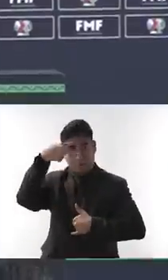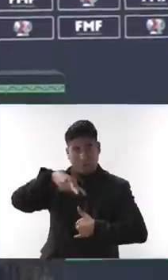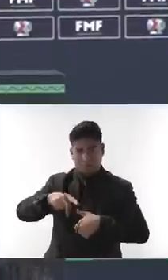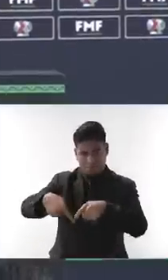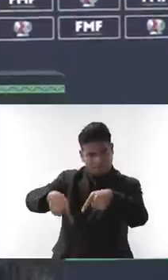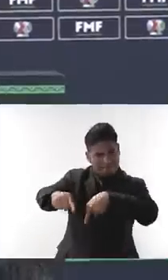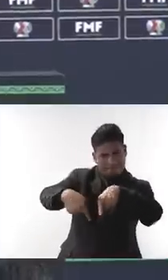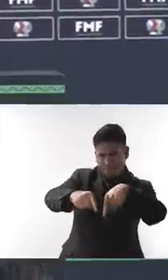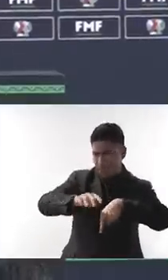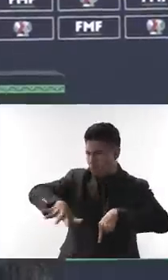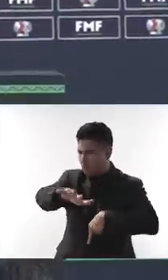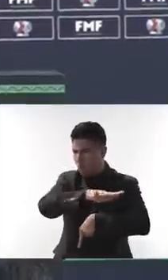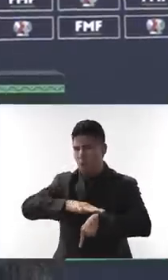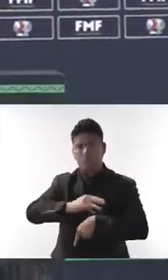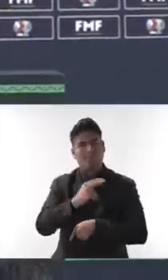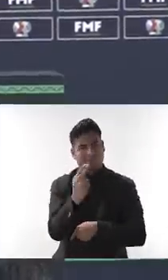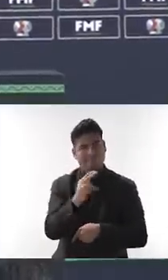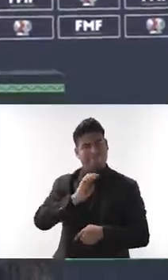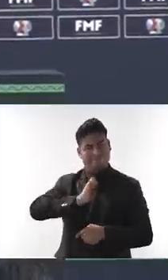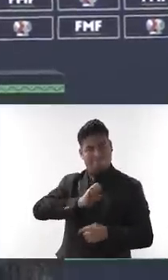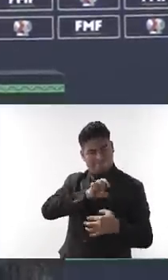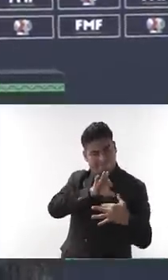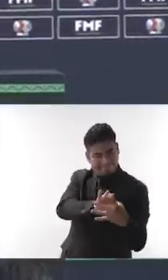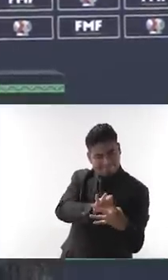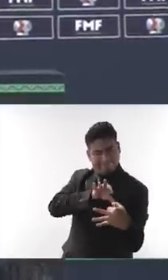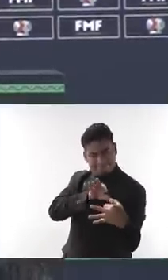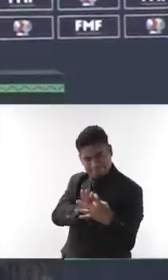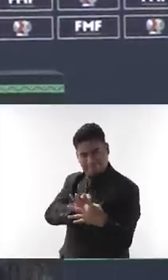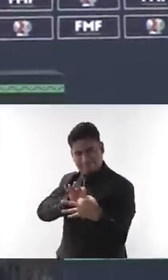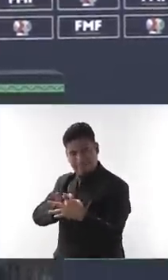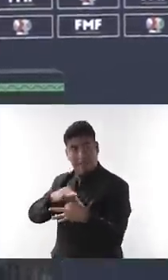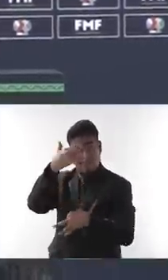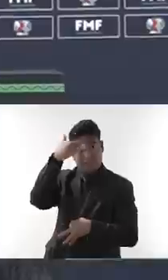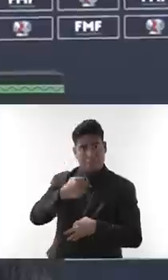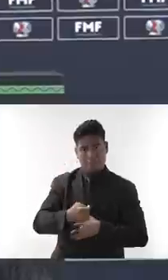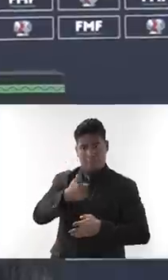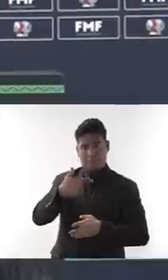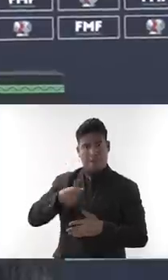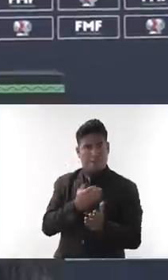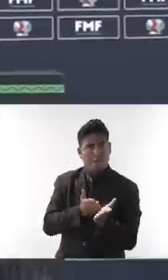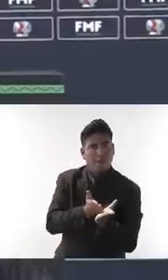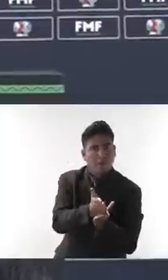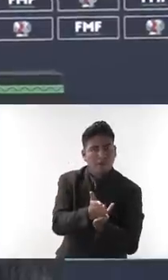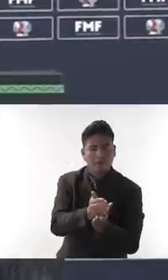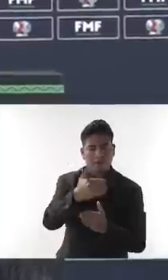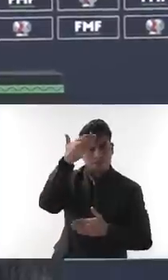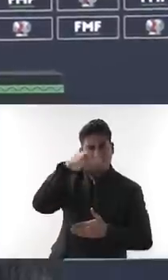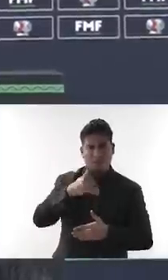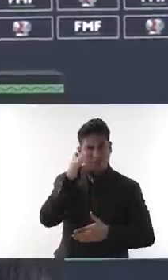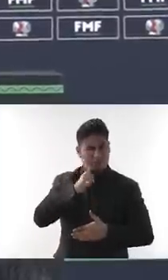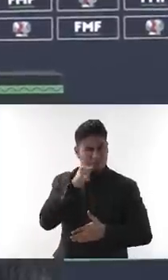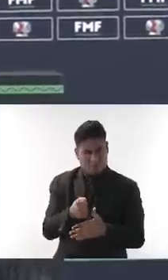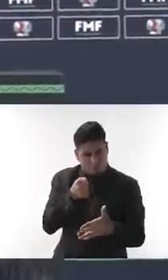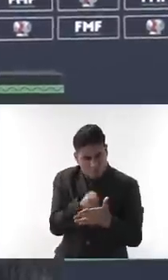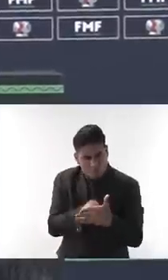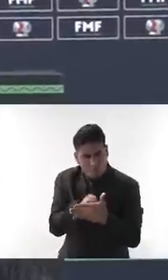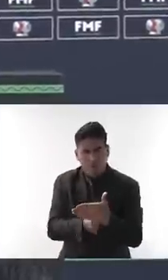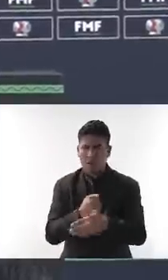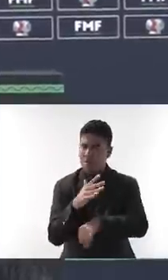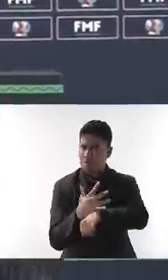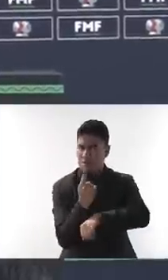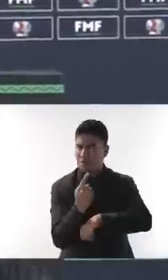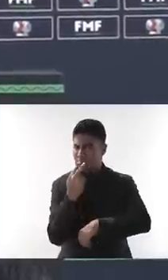que en el momento que entre va a saber que hay una exigencia máxima, porque hay que tener buenos